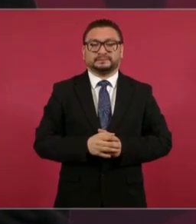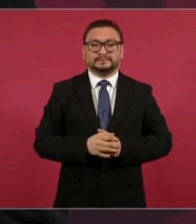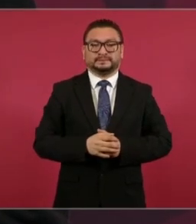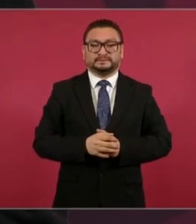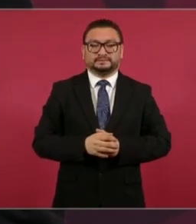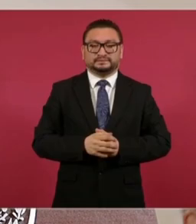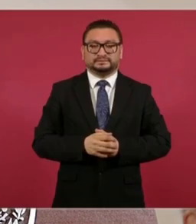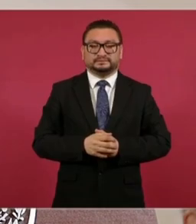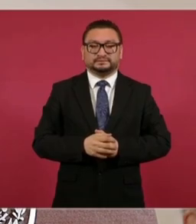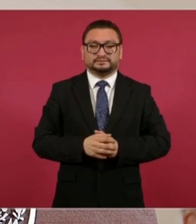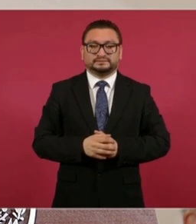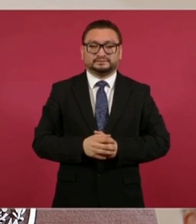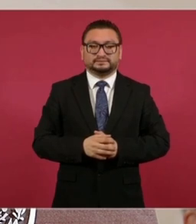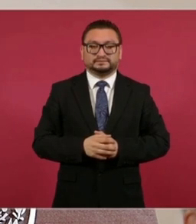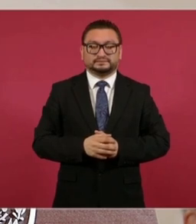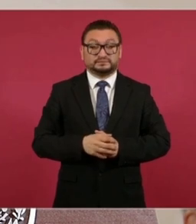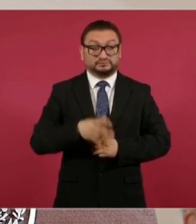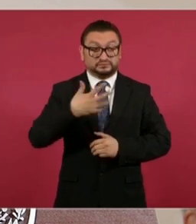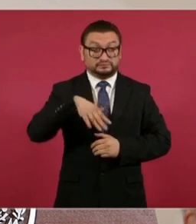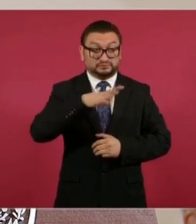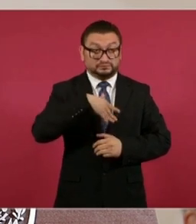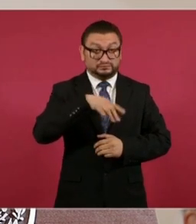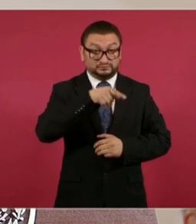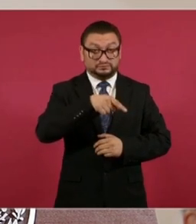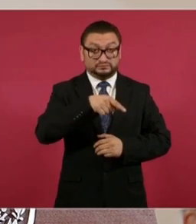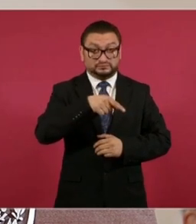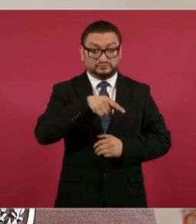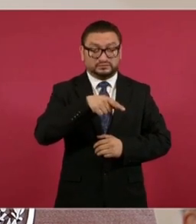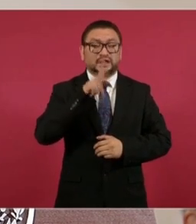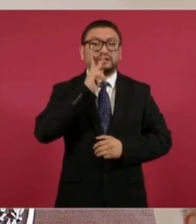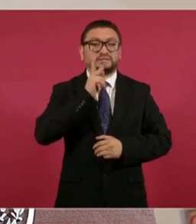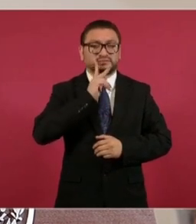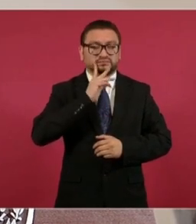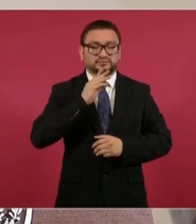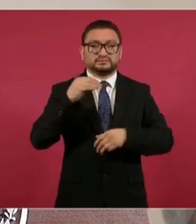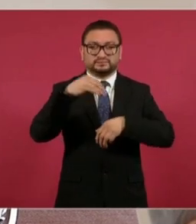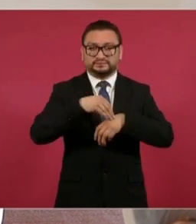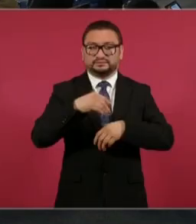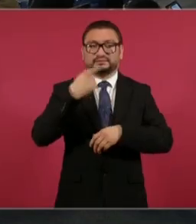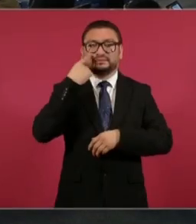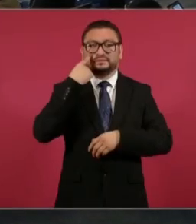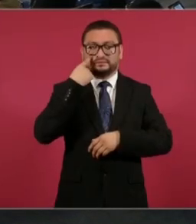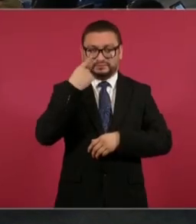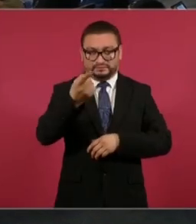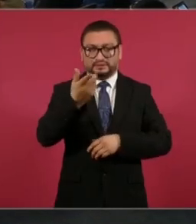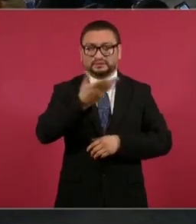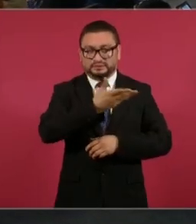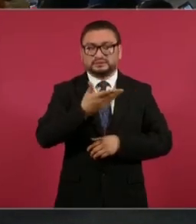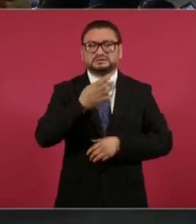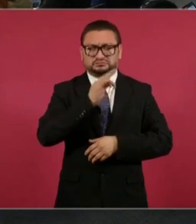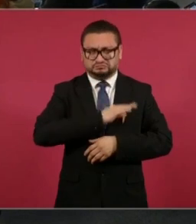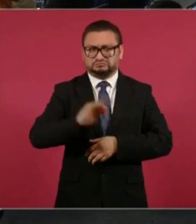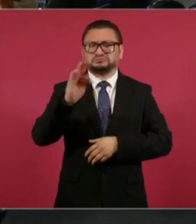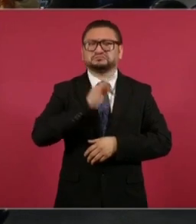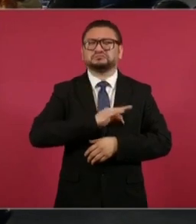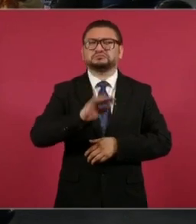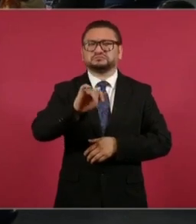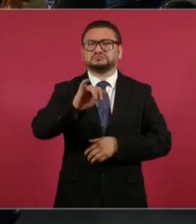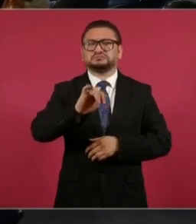falsarios No encontraste lo del a ver Pon nada más para que vean que s se